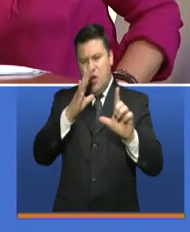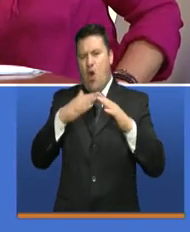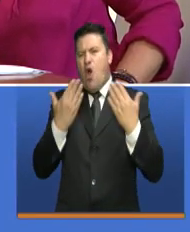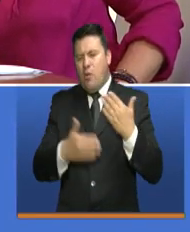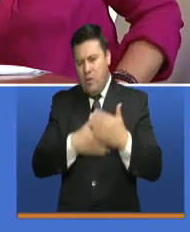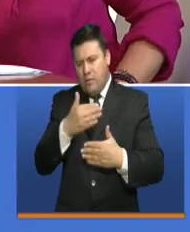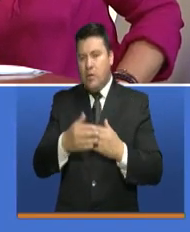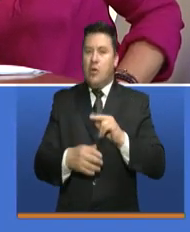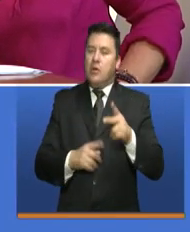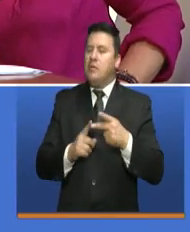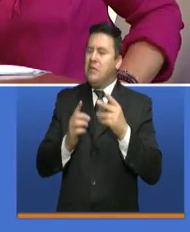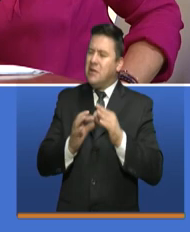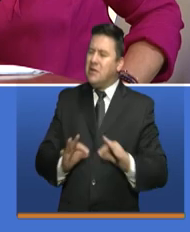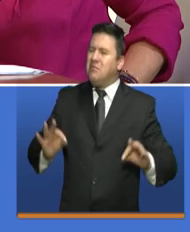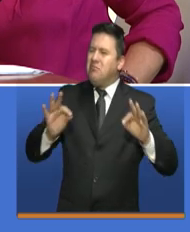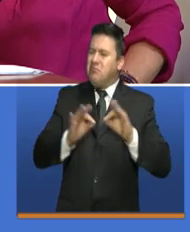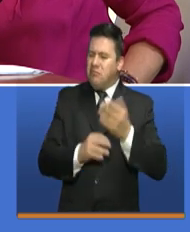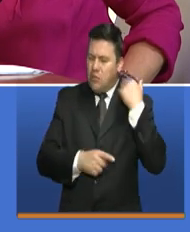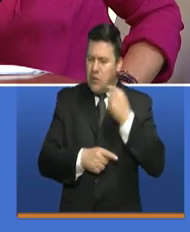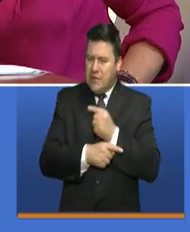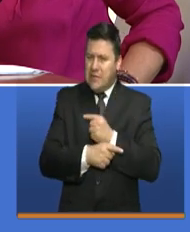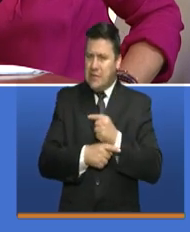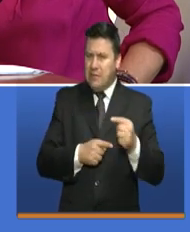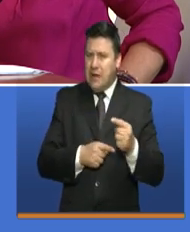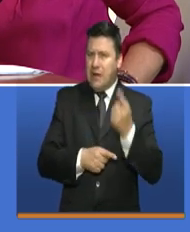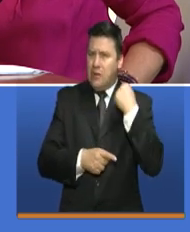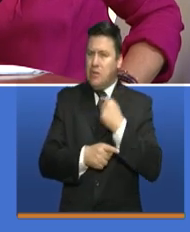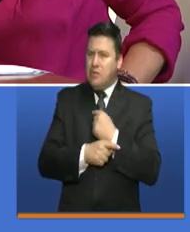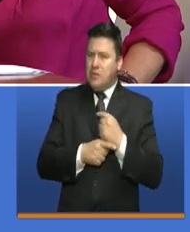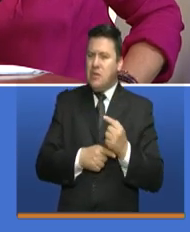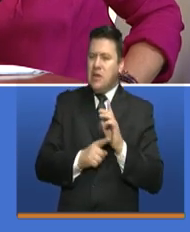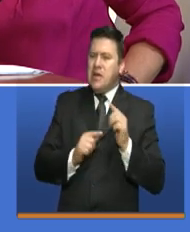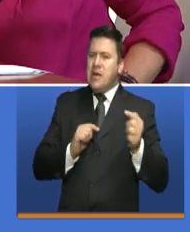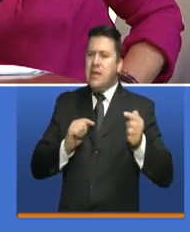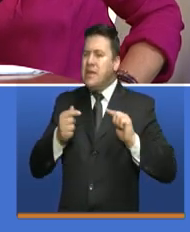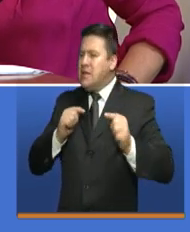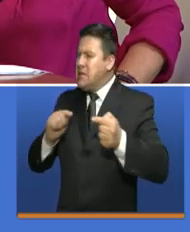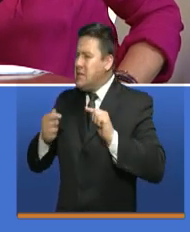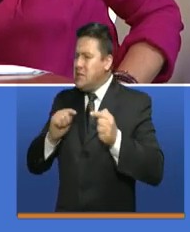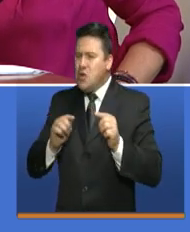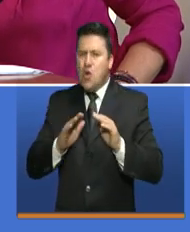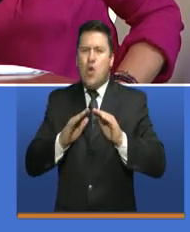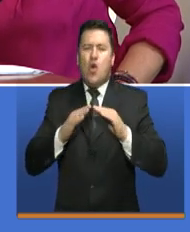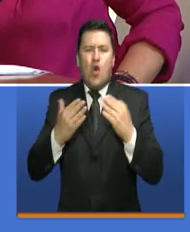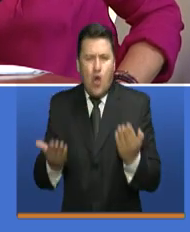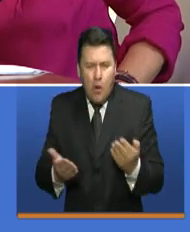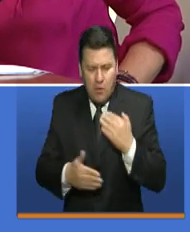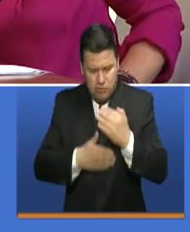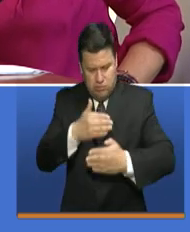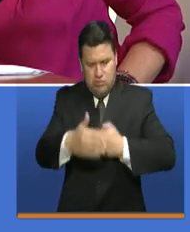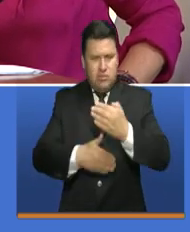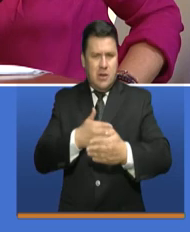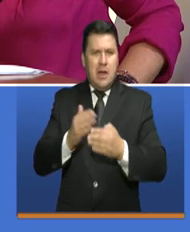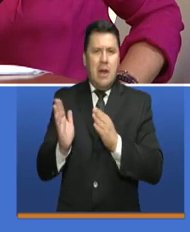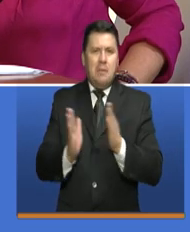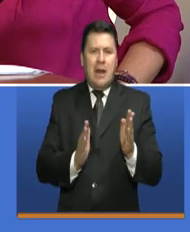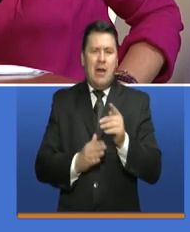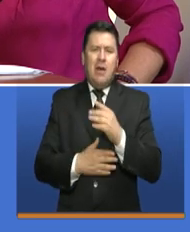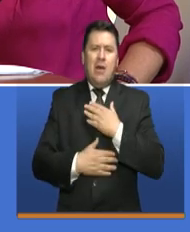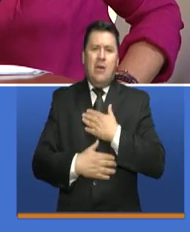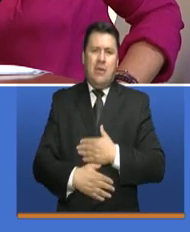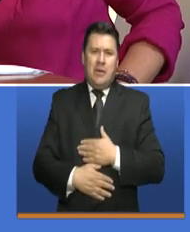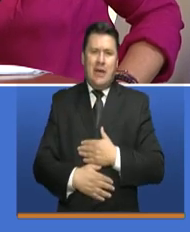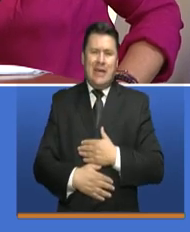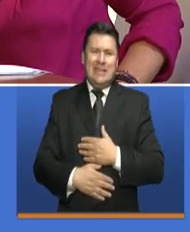la otra muy importante. Hace una semana estábamos nosotros discutiendo sobre cómo avanzar con el plan de alivios